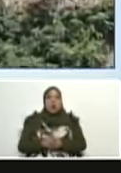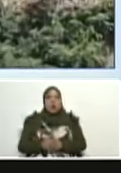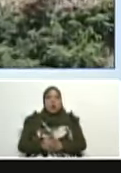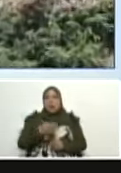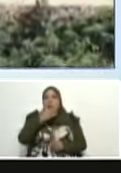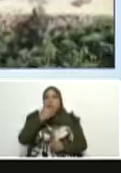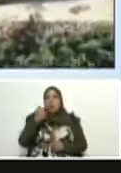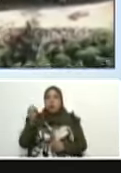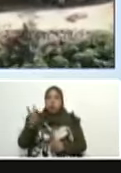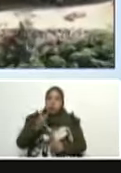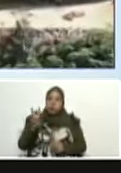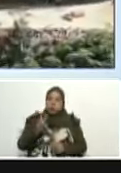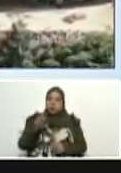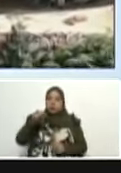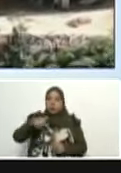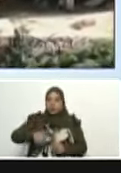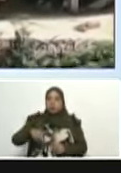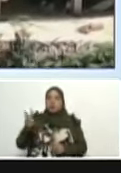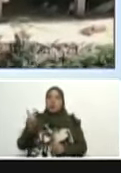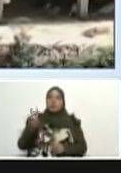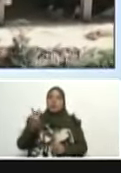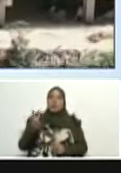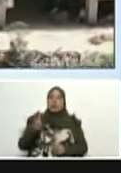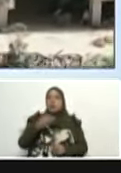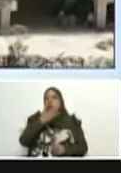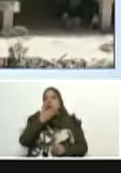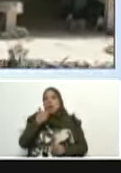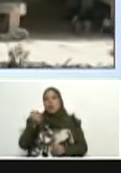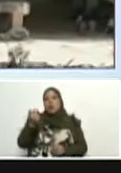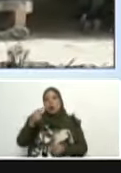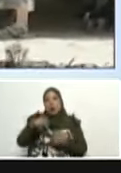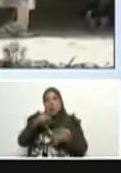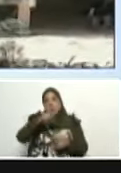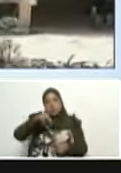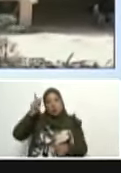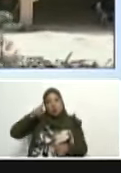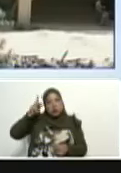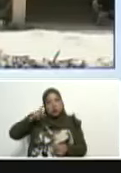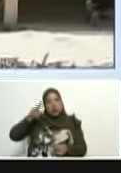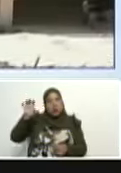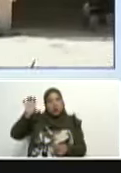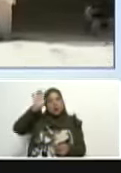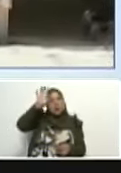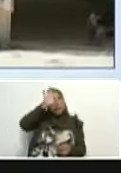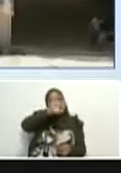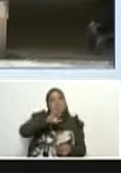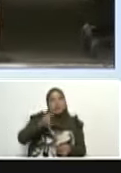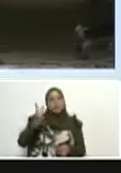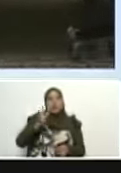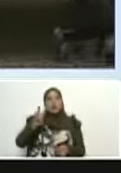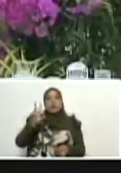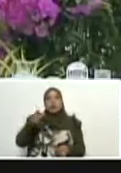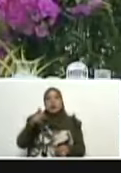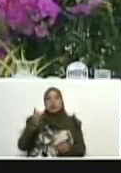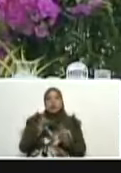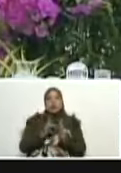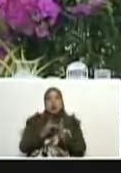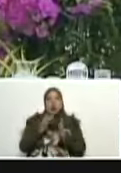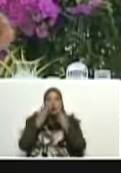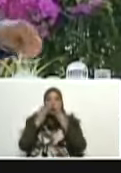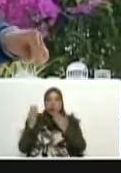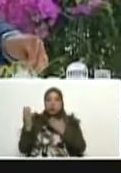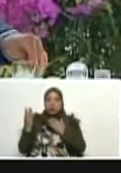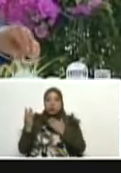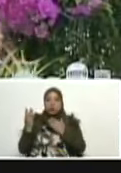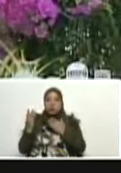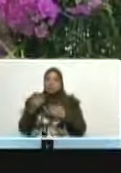Los mejores de Venezuela y los mejores para Venezuela. Y nos vamos al tercer pase de esta